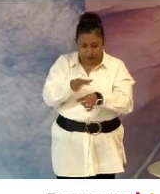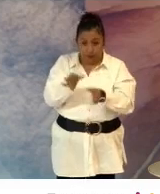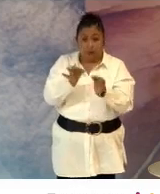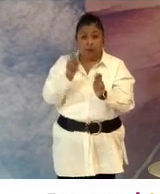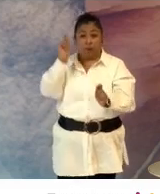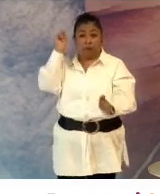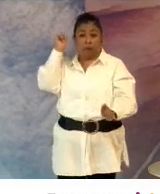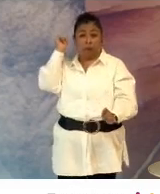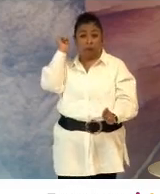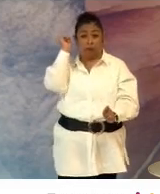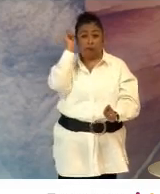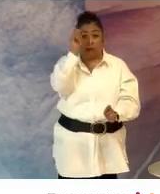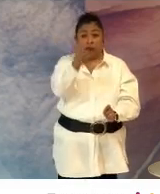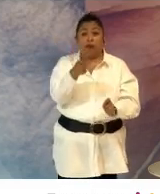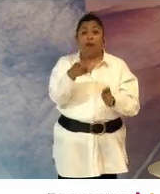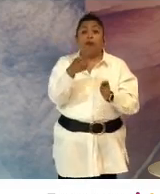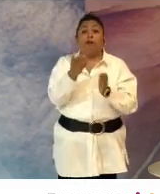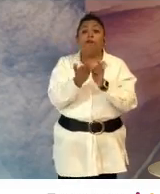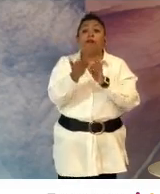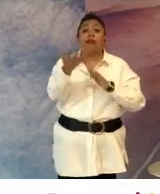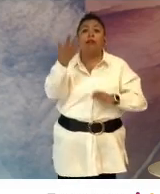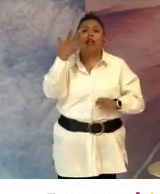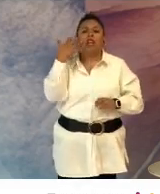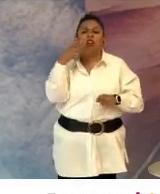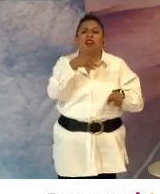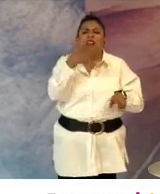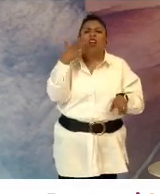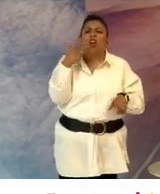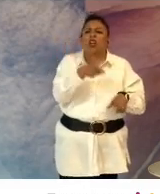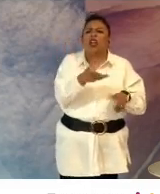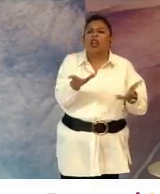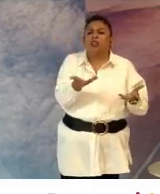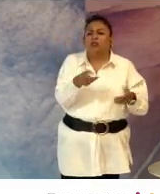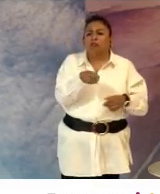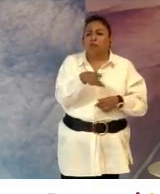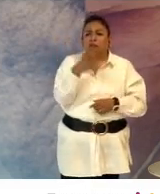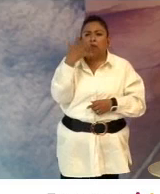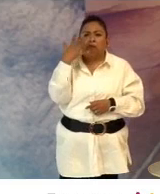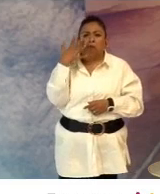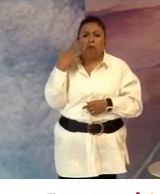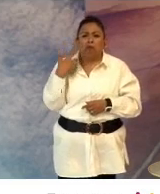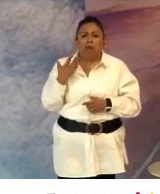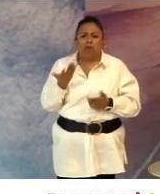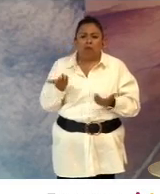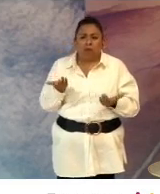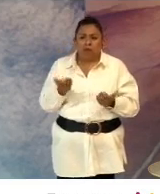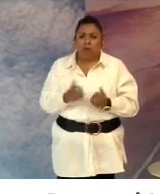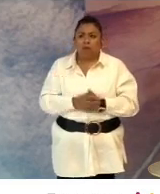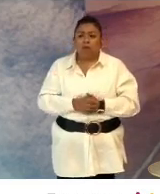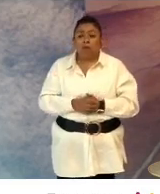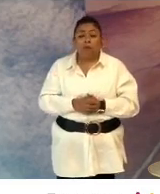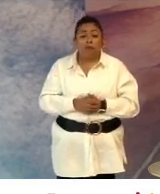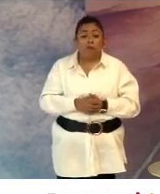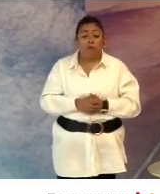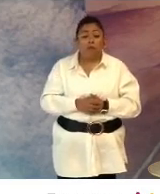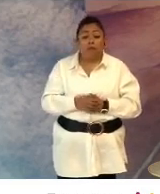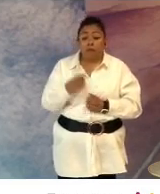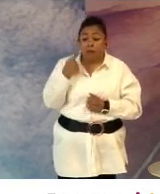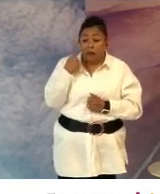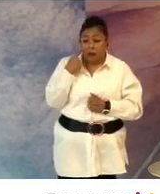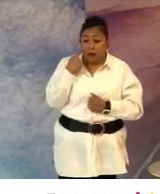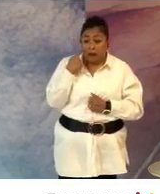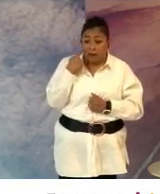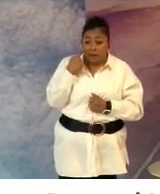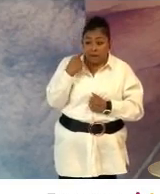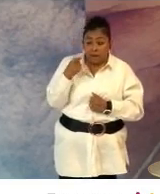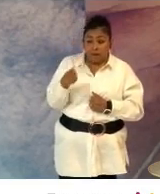lo avientas enfrente de un león, ¿qué va a hacer un león? El león va a mirar